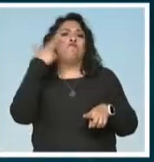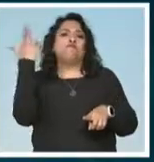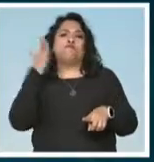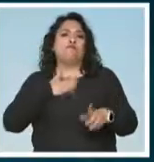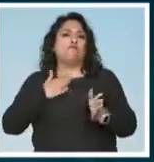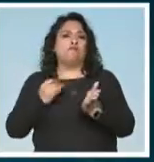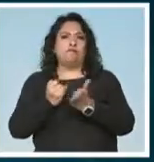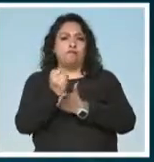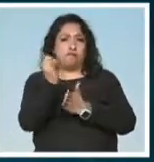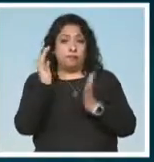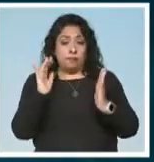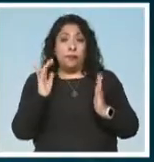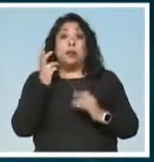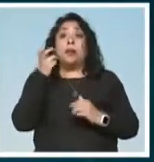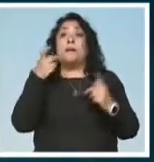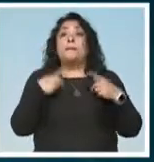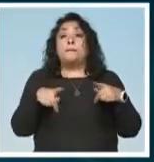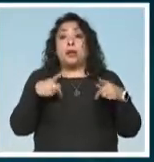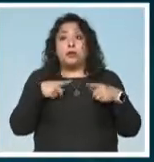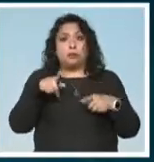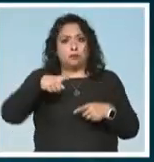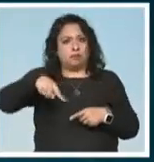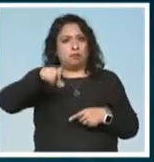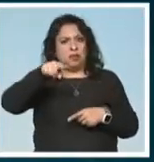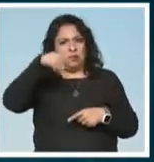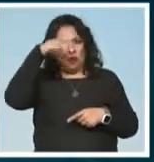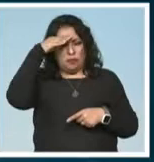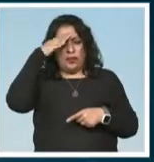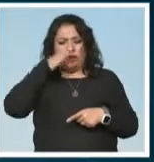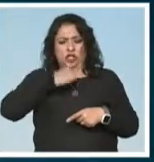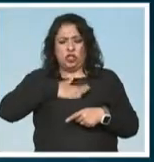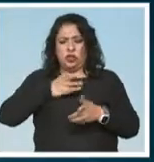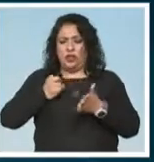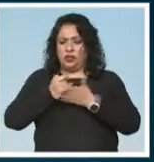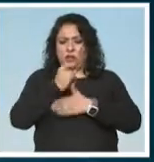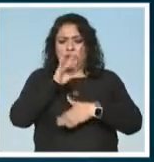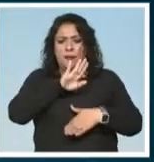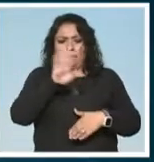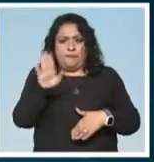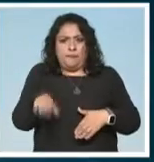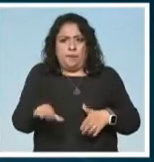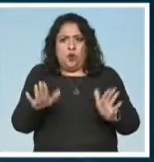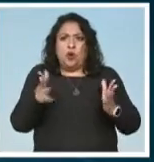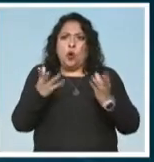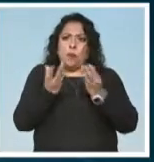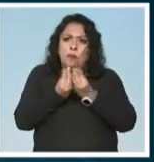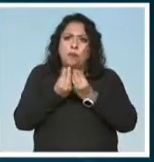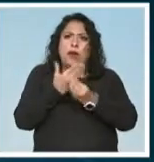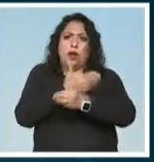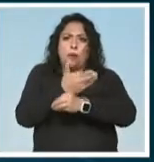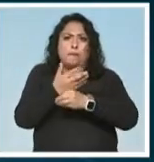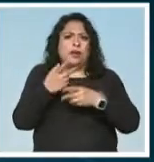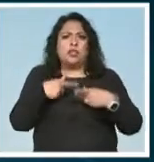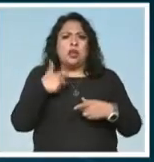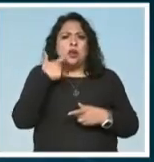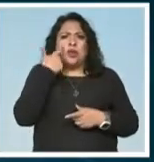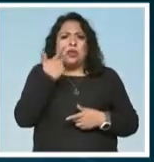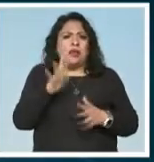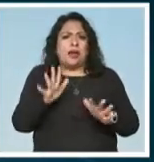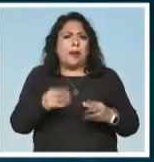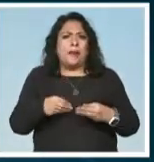die sich mit Euthanasie auseinandersetzen, sowohl in Bezug auf sich selbst als auch auf